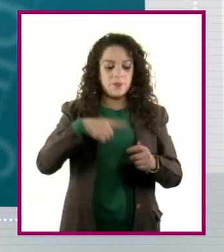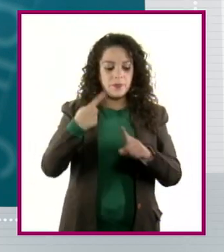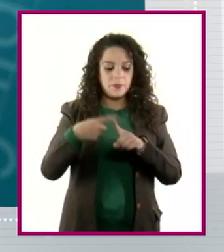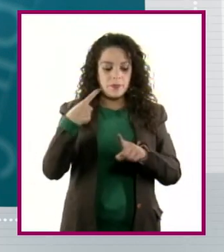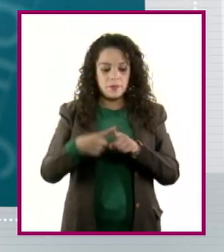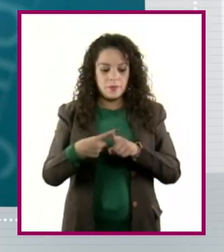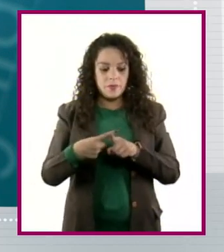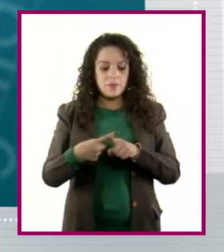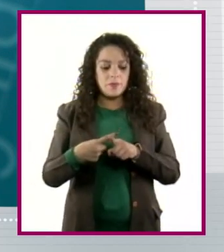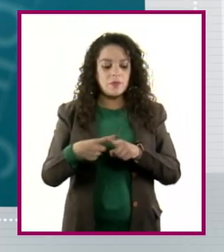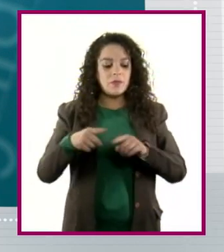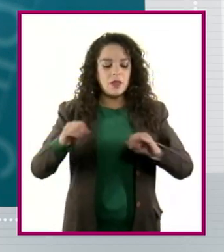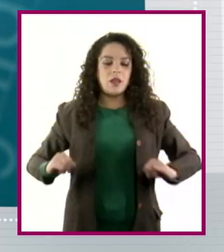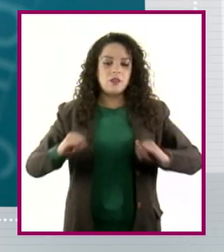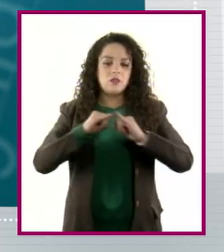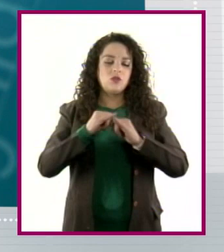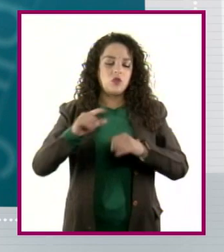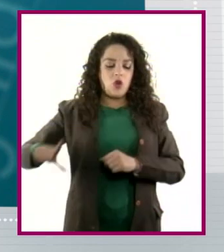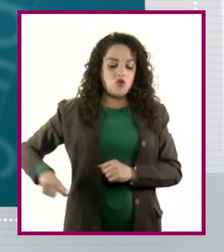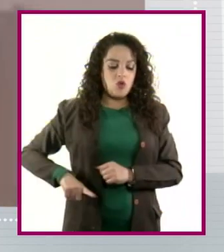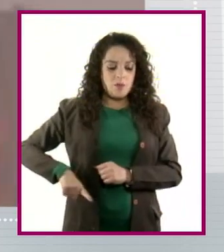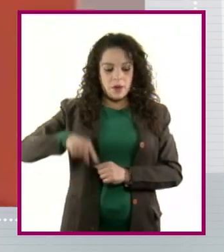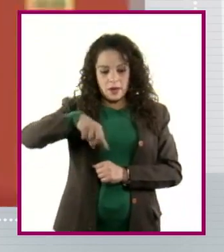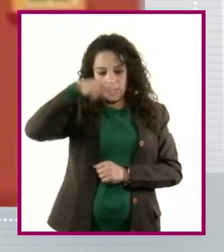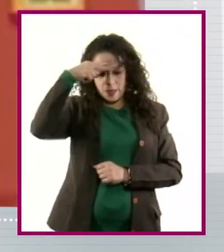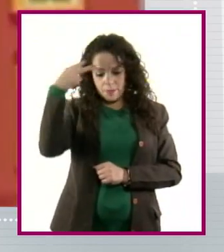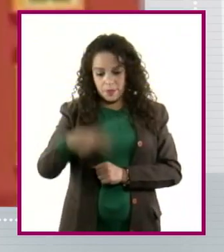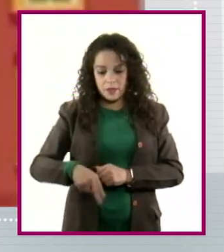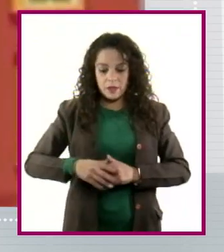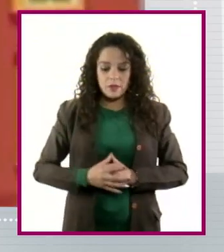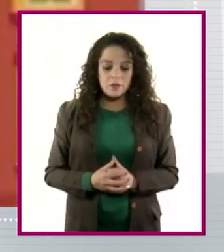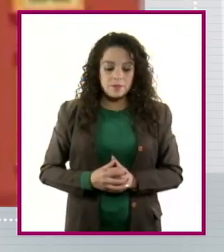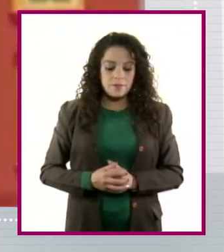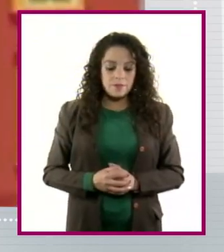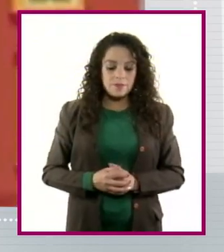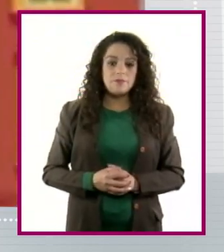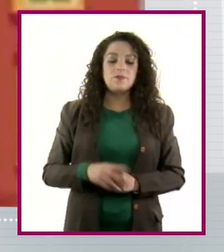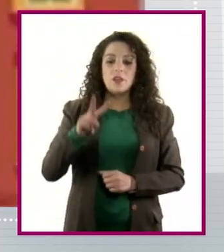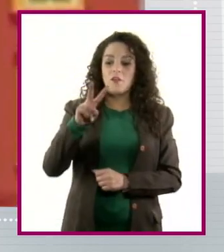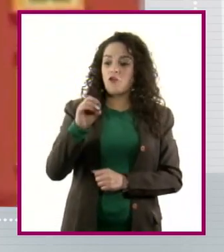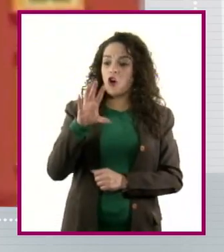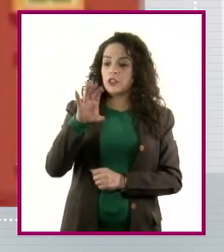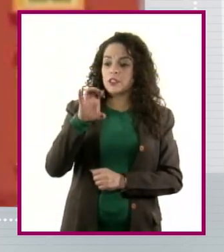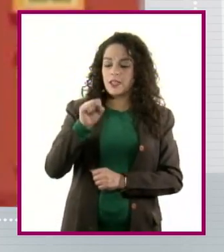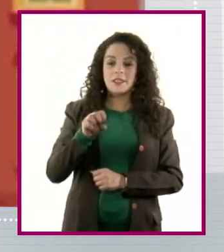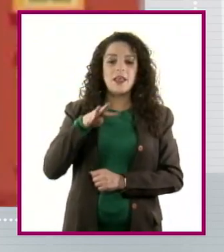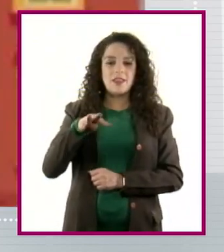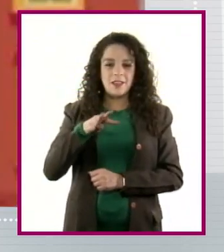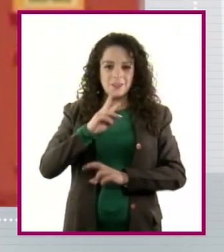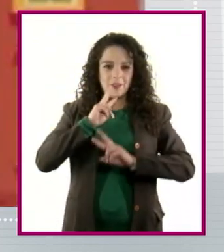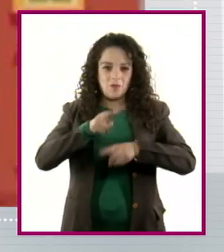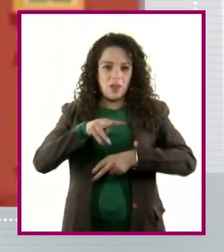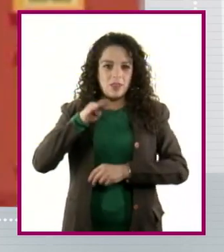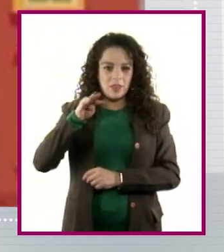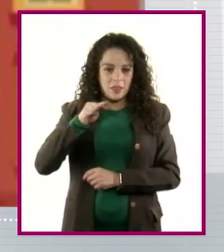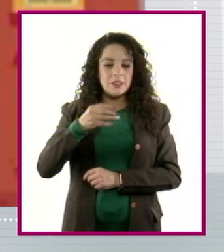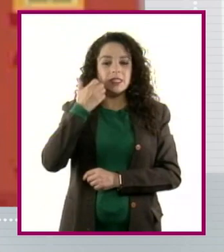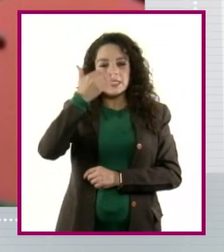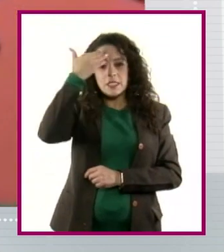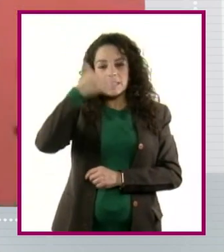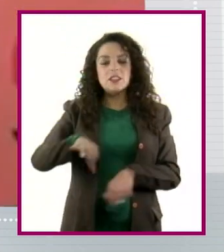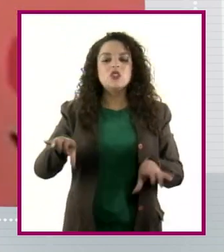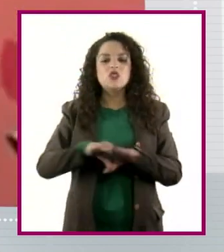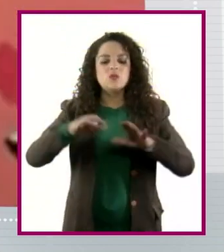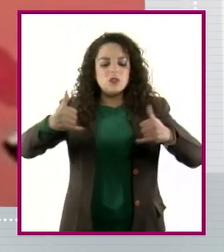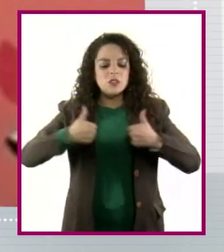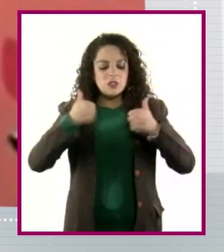conjunto con instituciones gubernamentales de nuestro país. El propósito de Voces 19 es conocer cómo las y los jóvenes han vivido